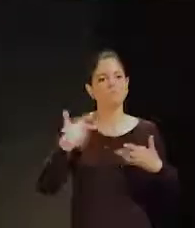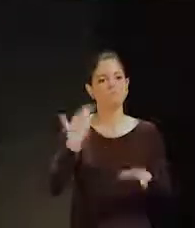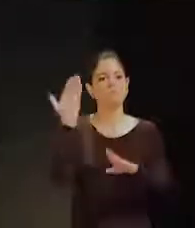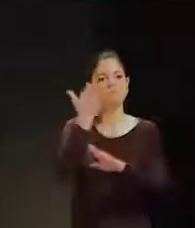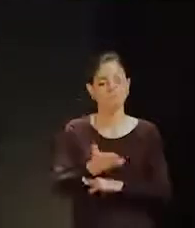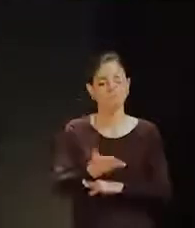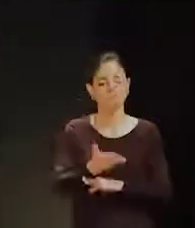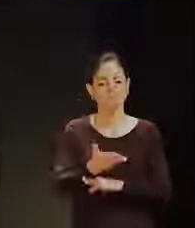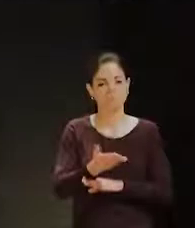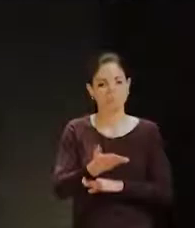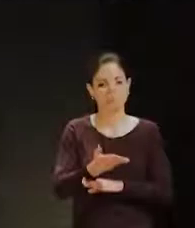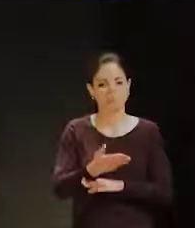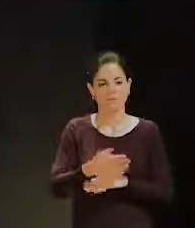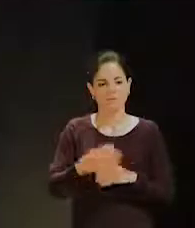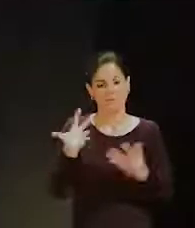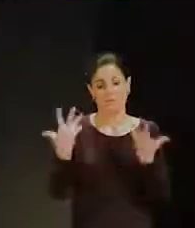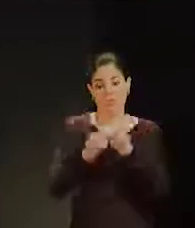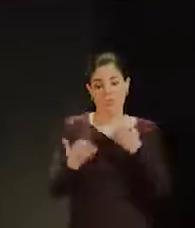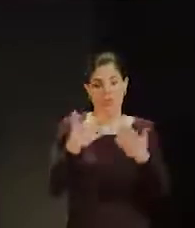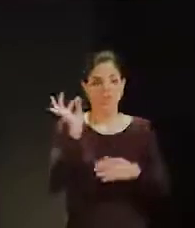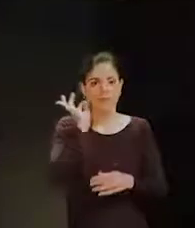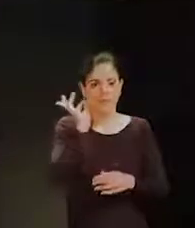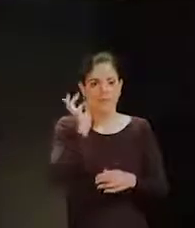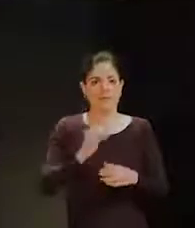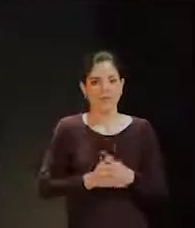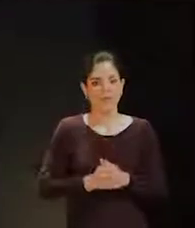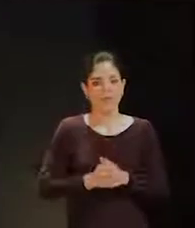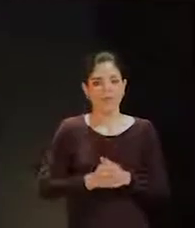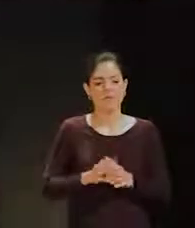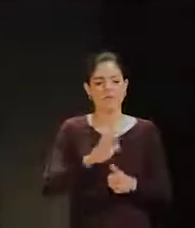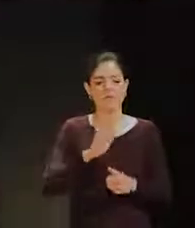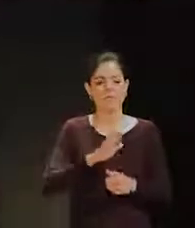a hablar con ella.